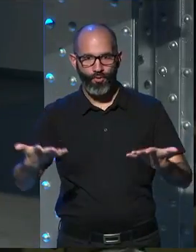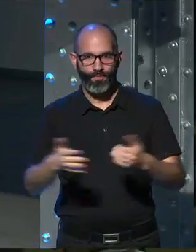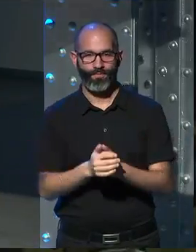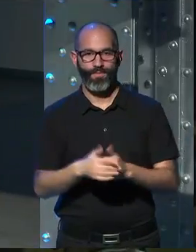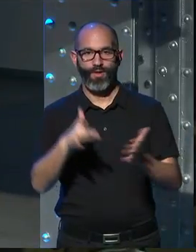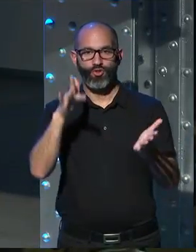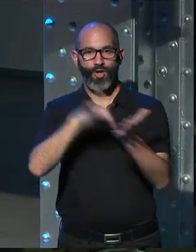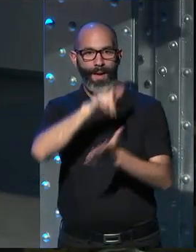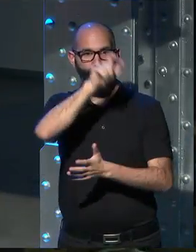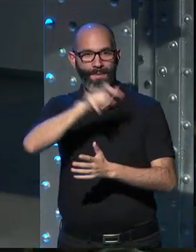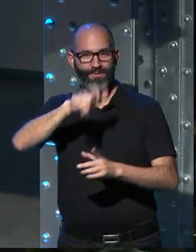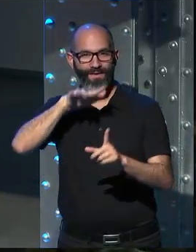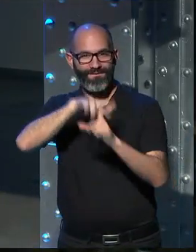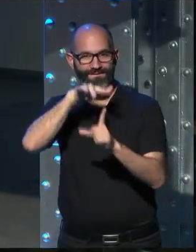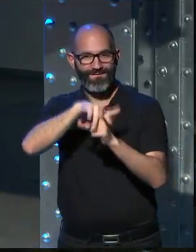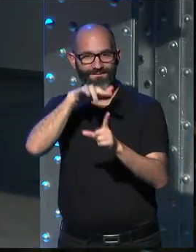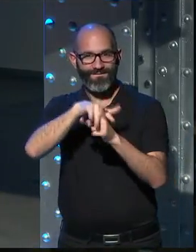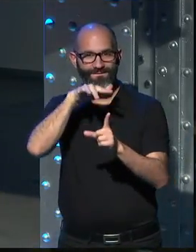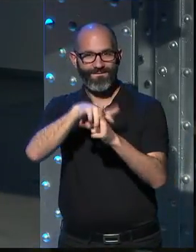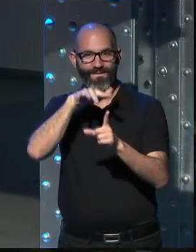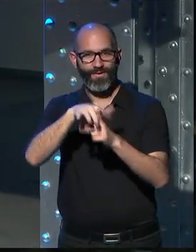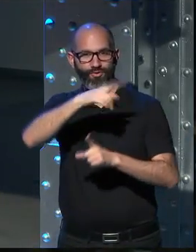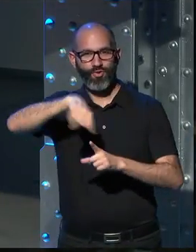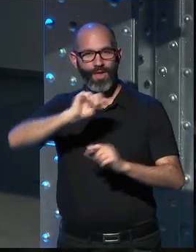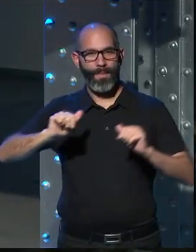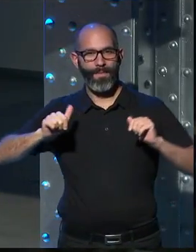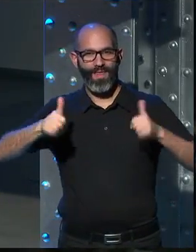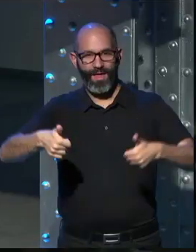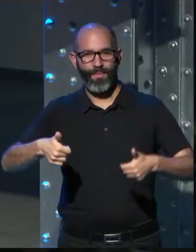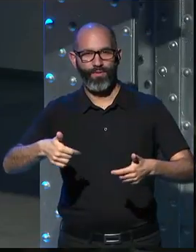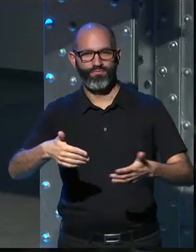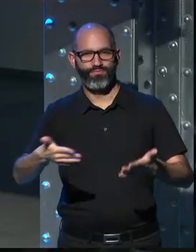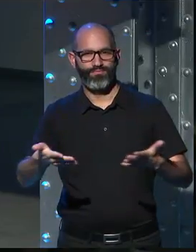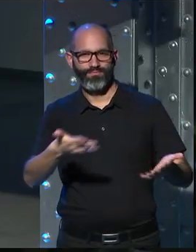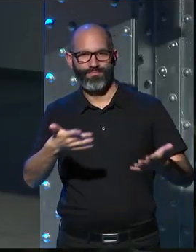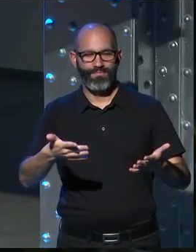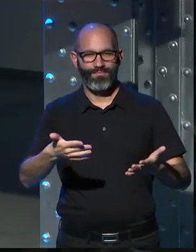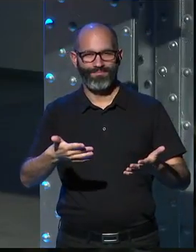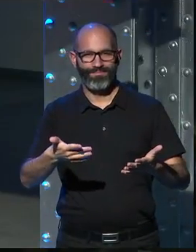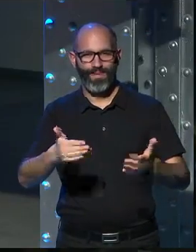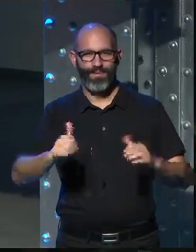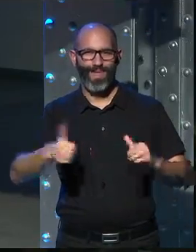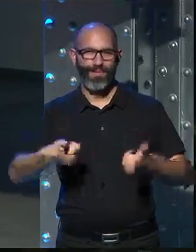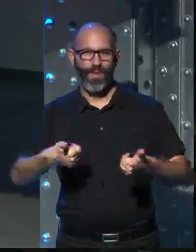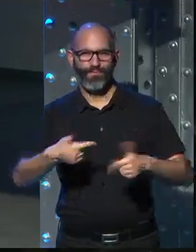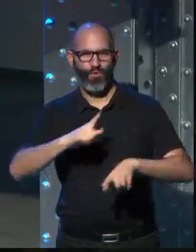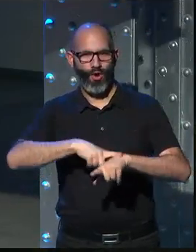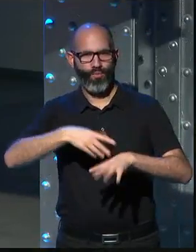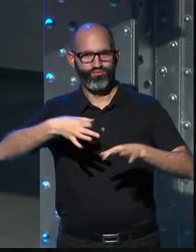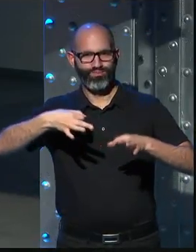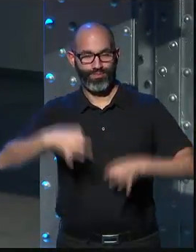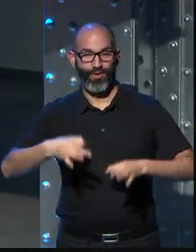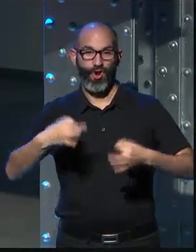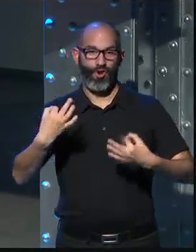Los asiduos notarán que empezamos con más puntualidad de